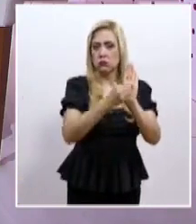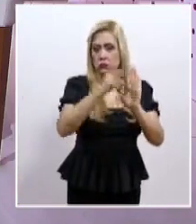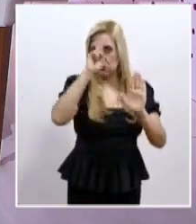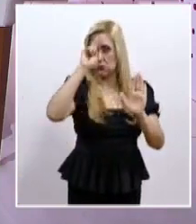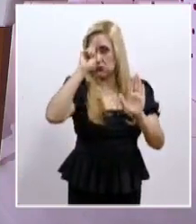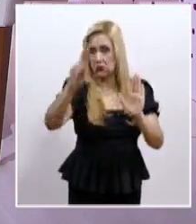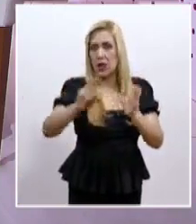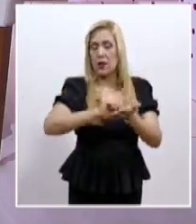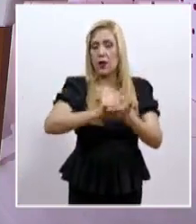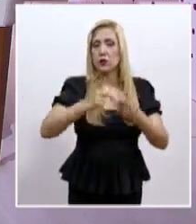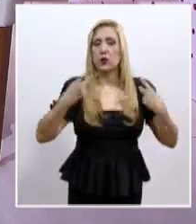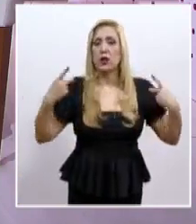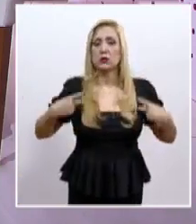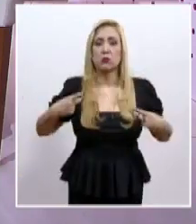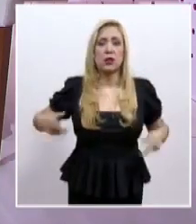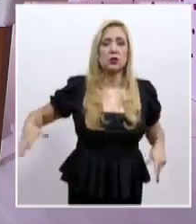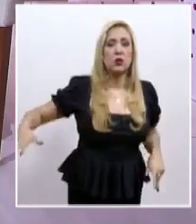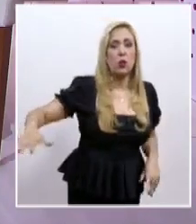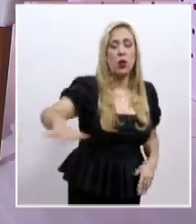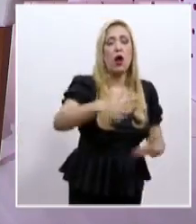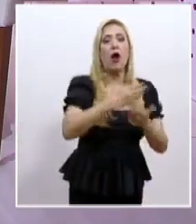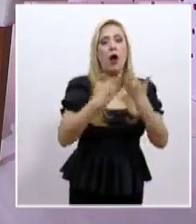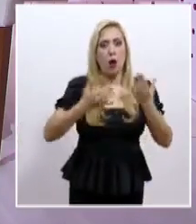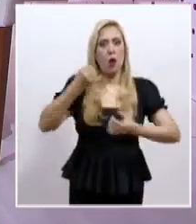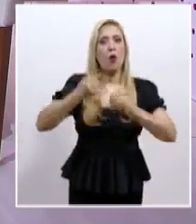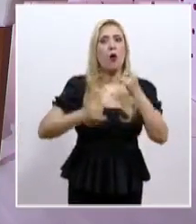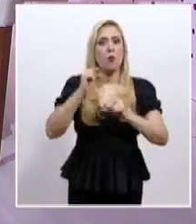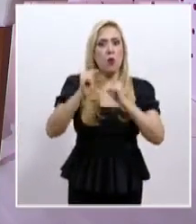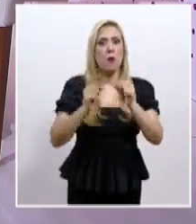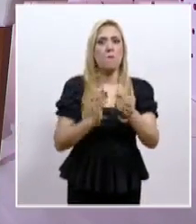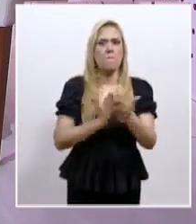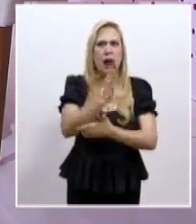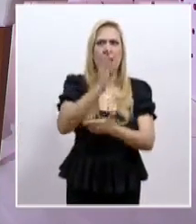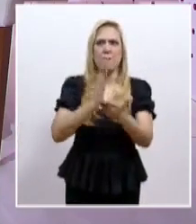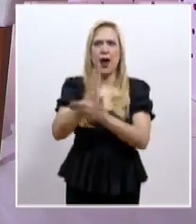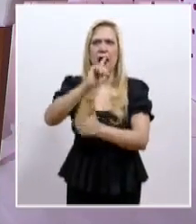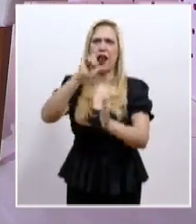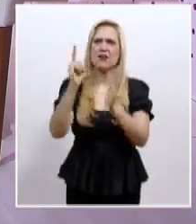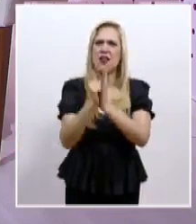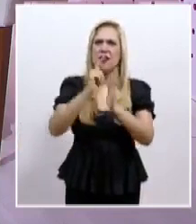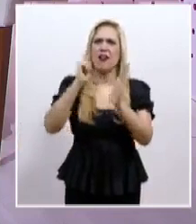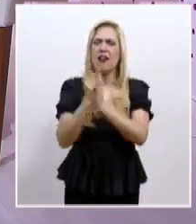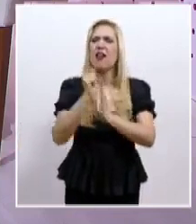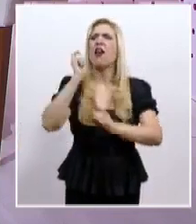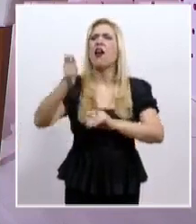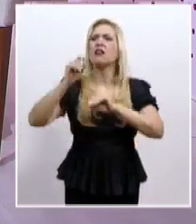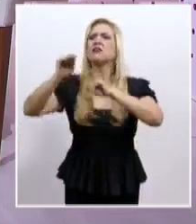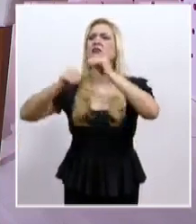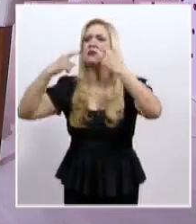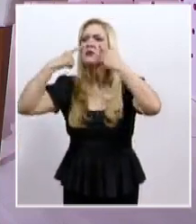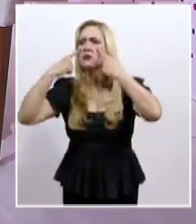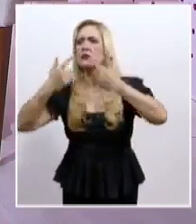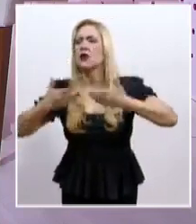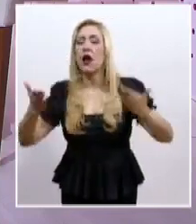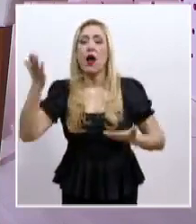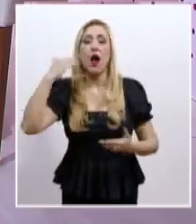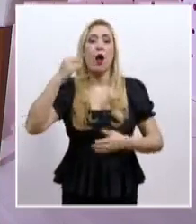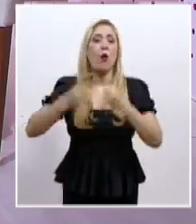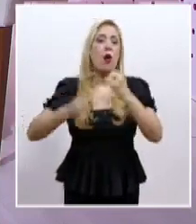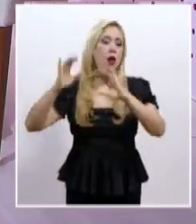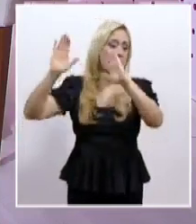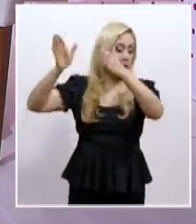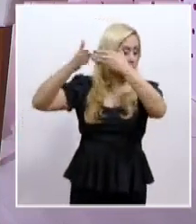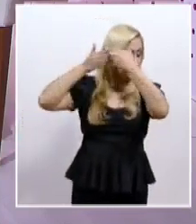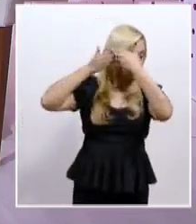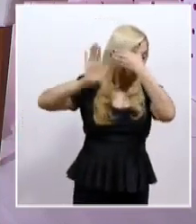Esto involucra que los jueces se metan cada vez más en políticas públicas, algo que antes éramos reticentes, bueno, eran Claro. reticentes los jueces, ¿no? Hay